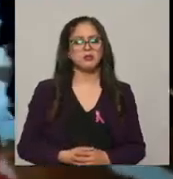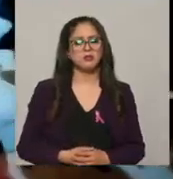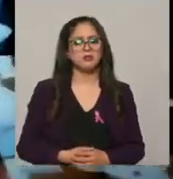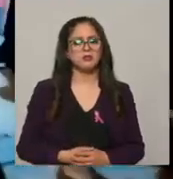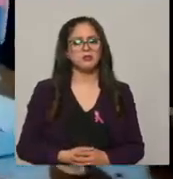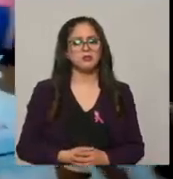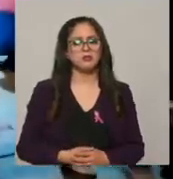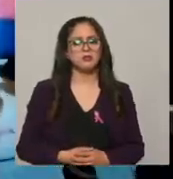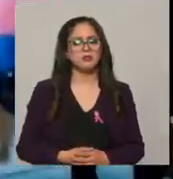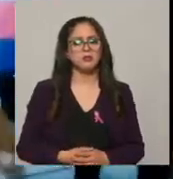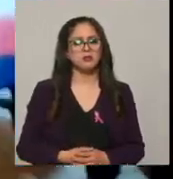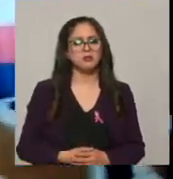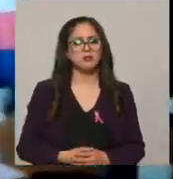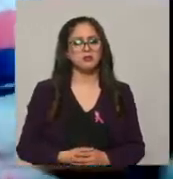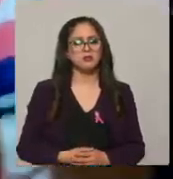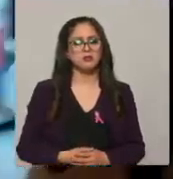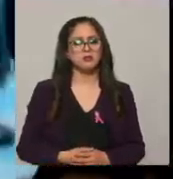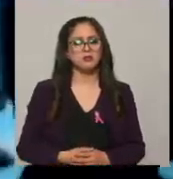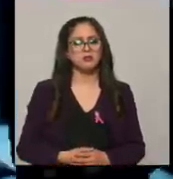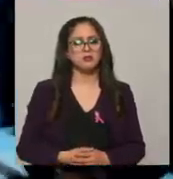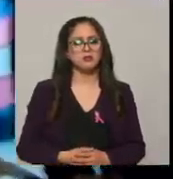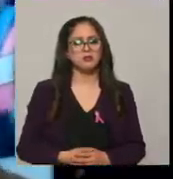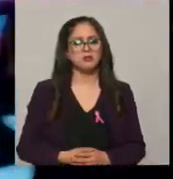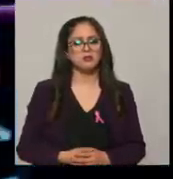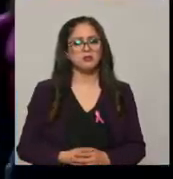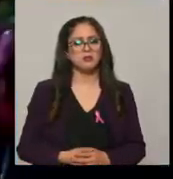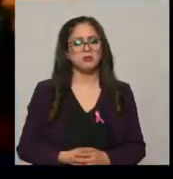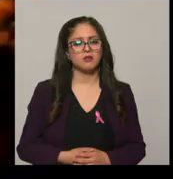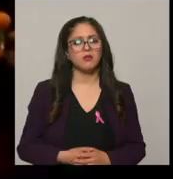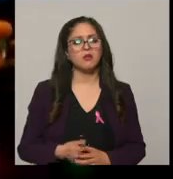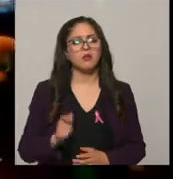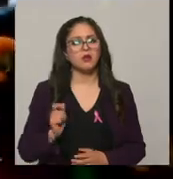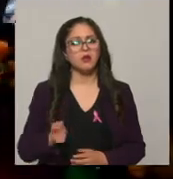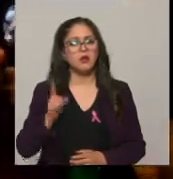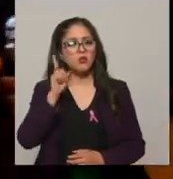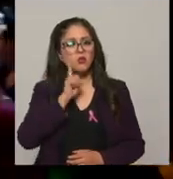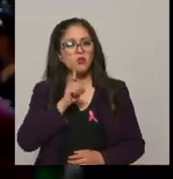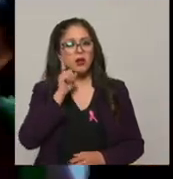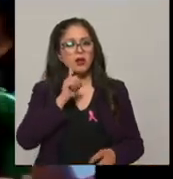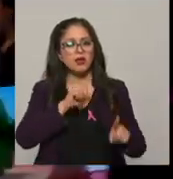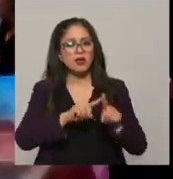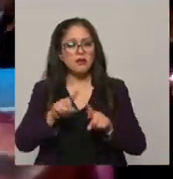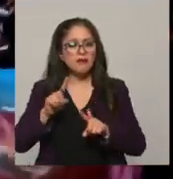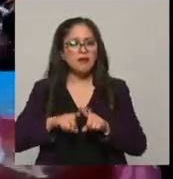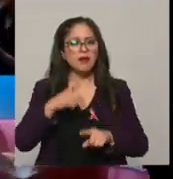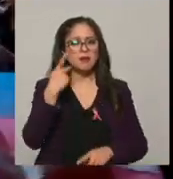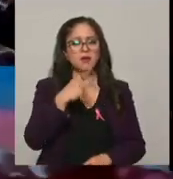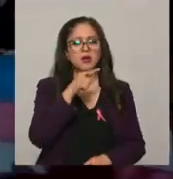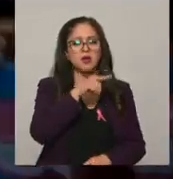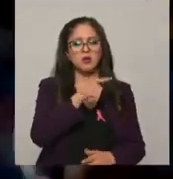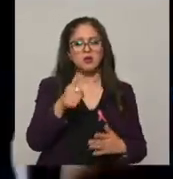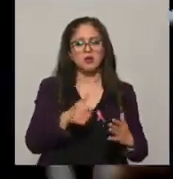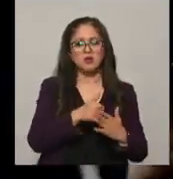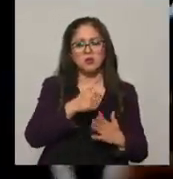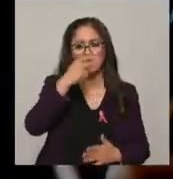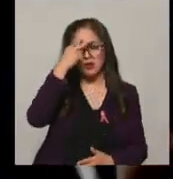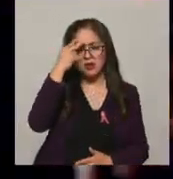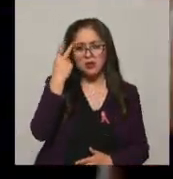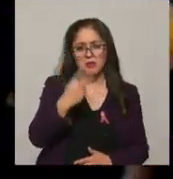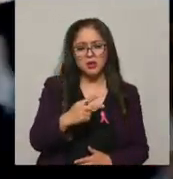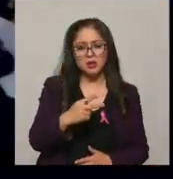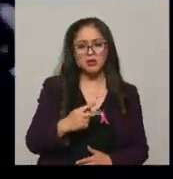QTIF y Viva con el Movimiento de Mujeres Diversas allá en México. Y aquí sí destaca